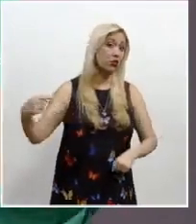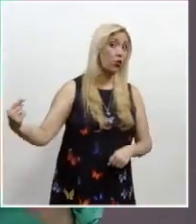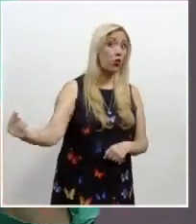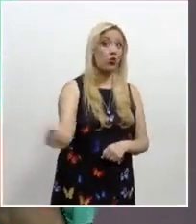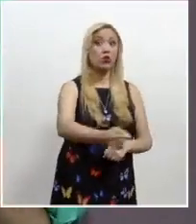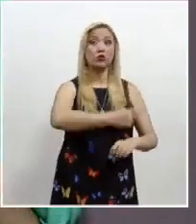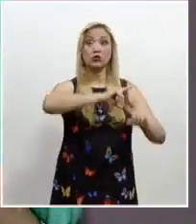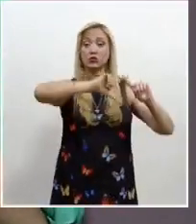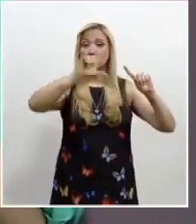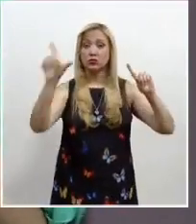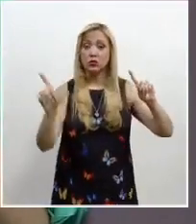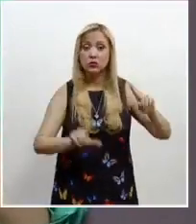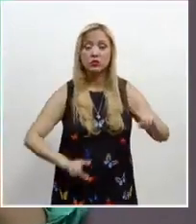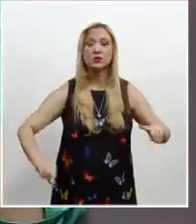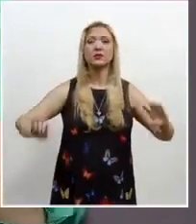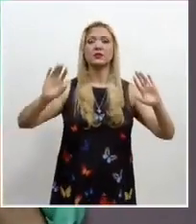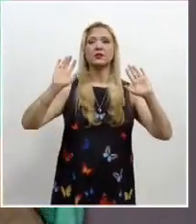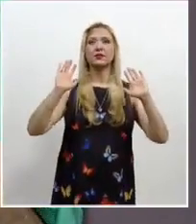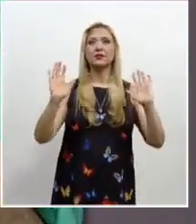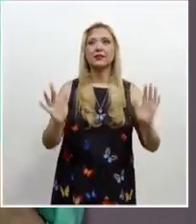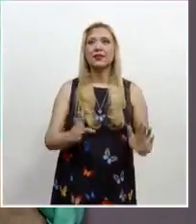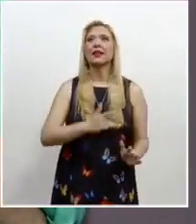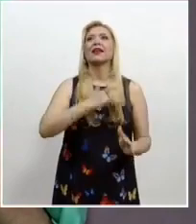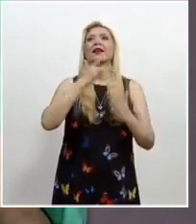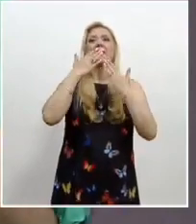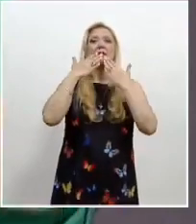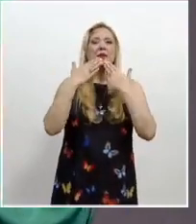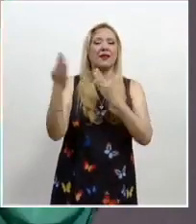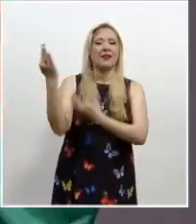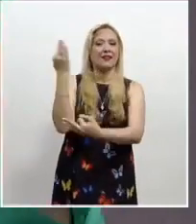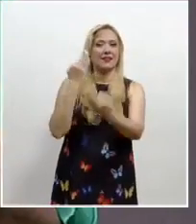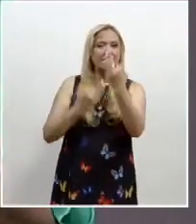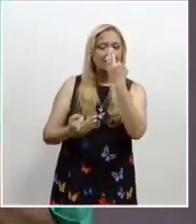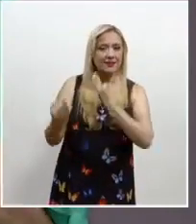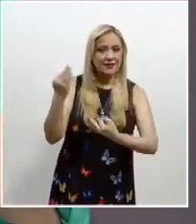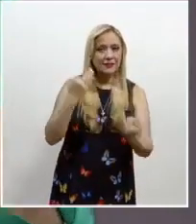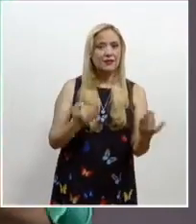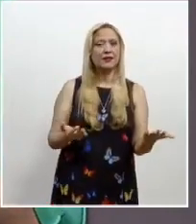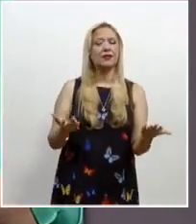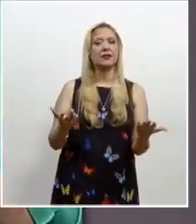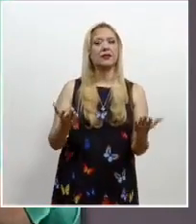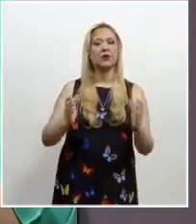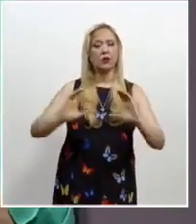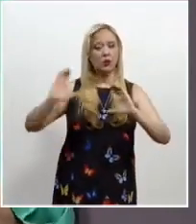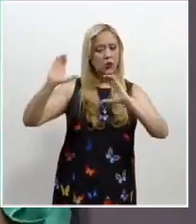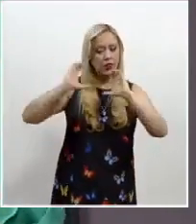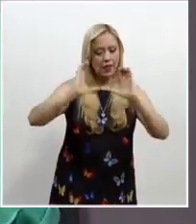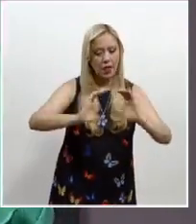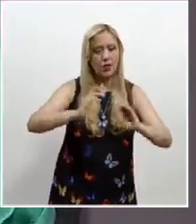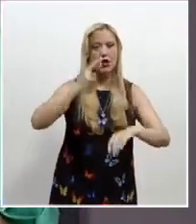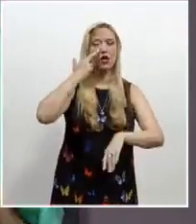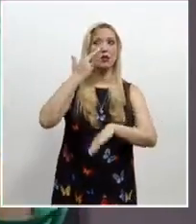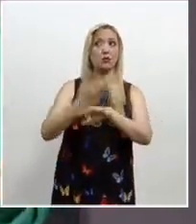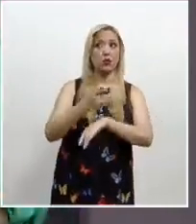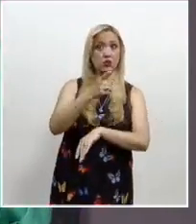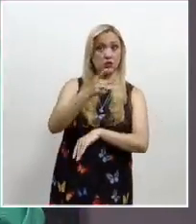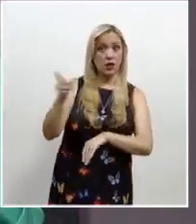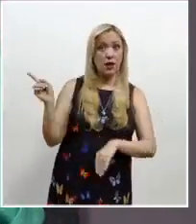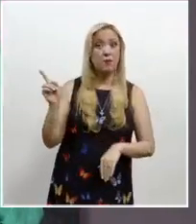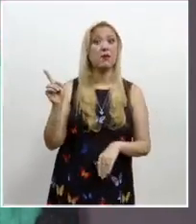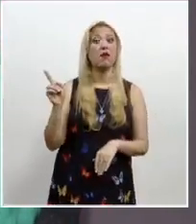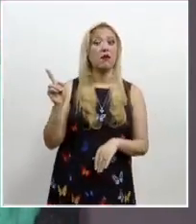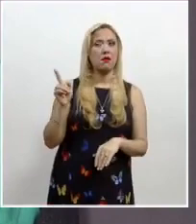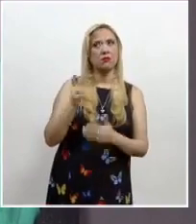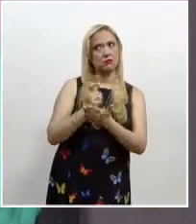porque además de tener un estado de bienestar, tenemos que tener un estado y una sociedad cuidadora, responsable, que